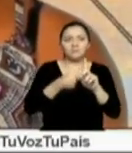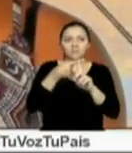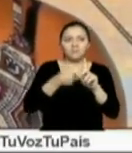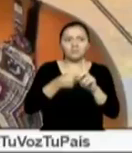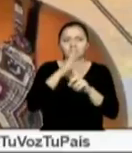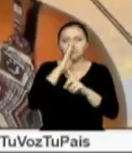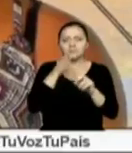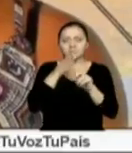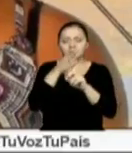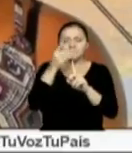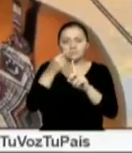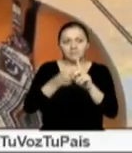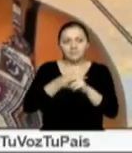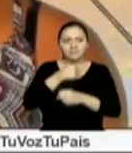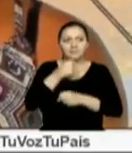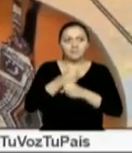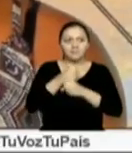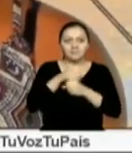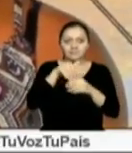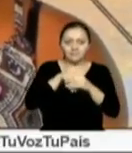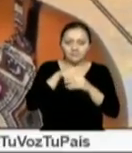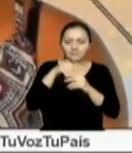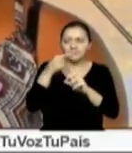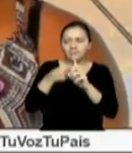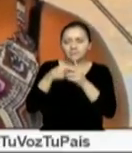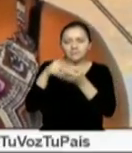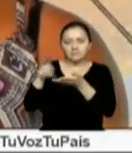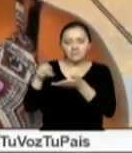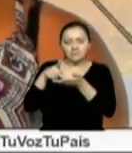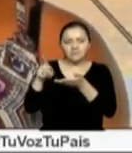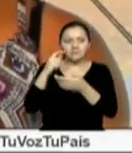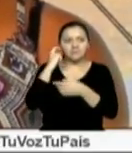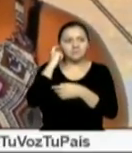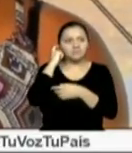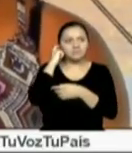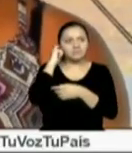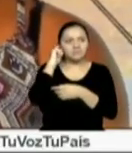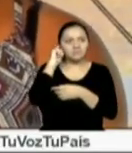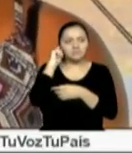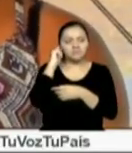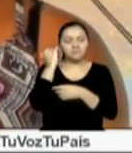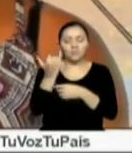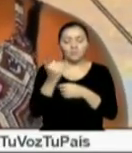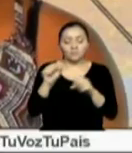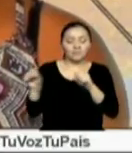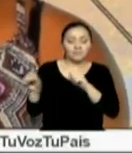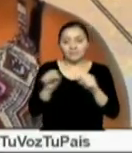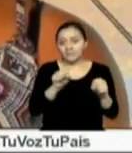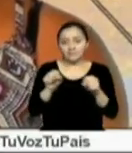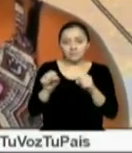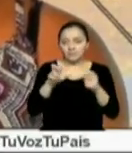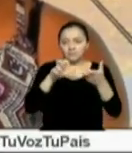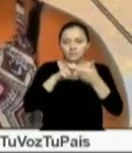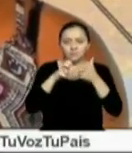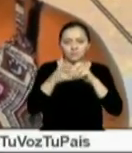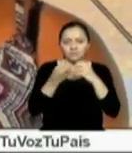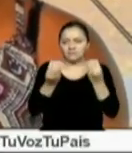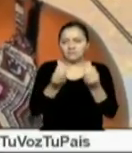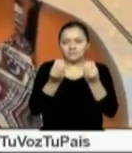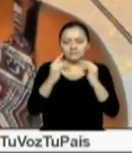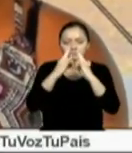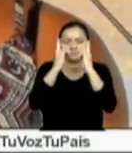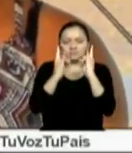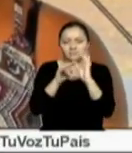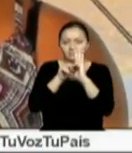arrendando Trabajando para poder pagar un arriendo y a raíz de todo que pasado la